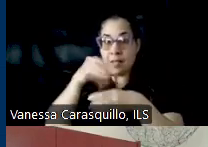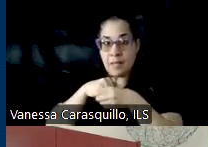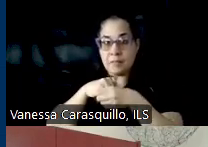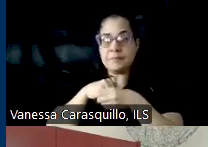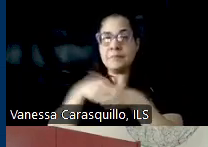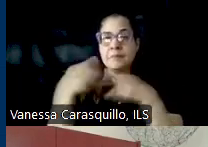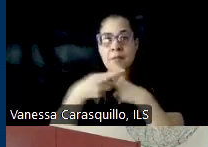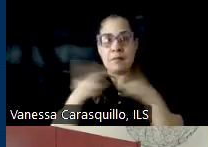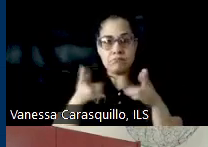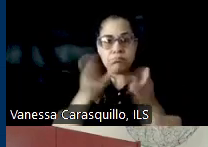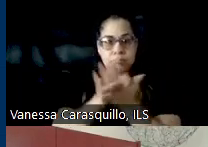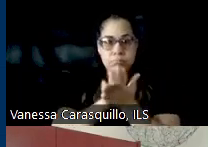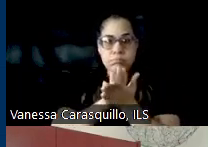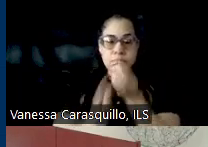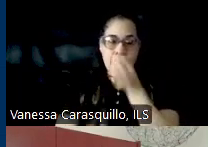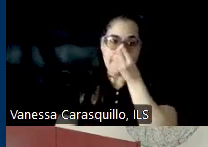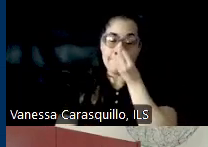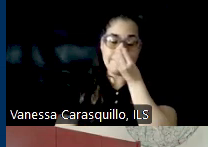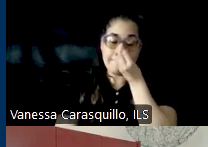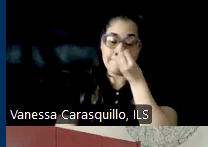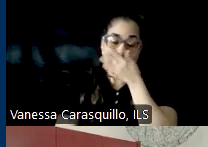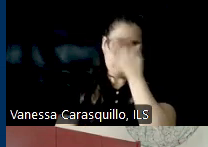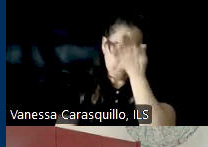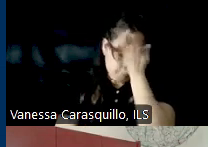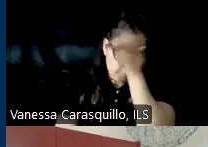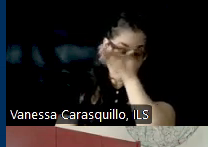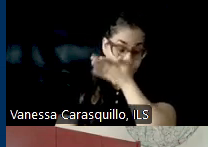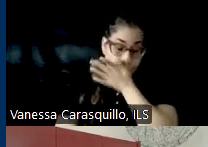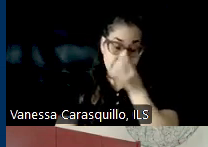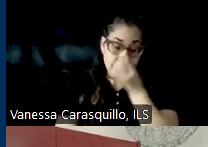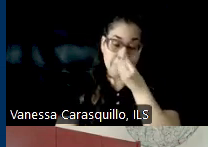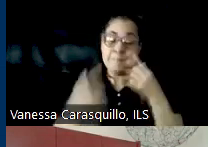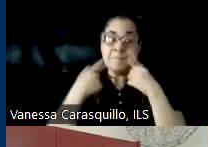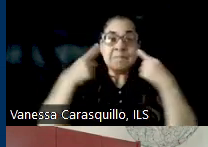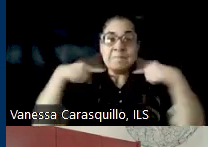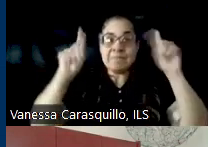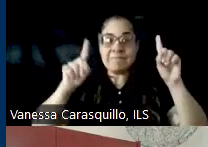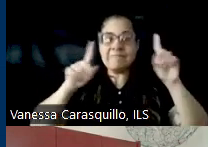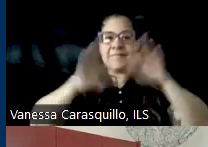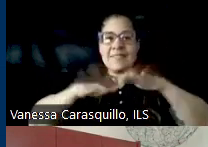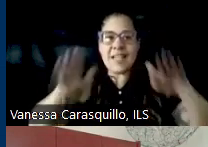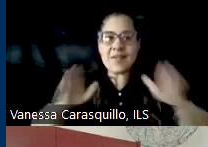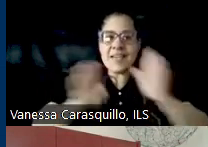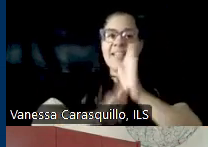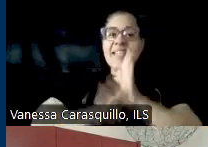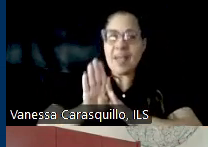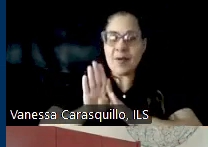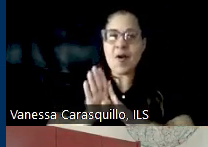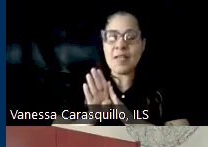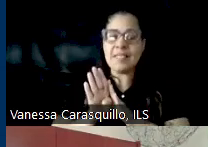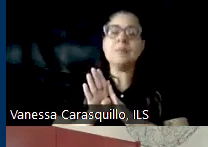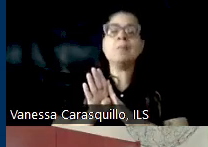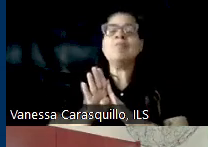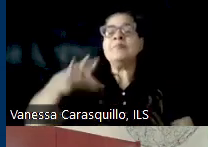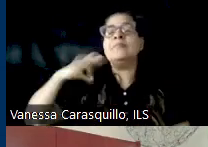la escuela es lograr que nuestros niños y niñas desarrollen, ¿verdad?, un